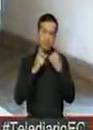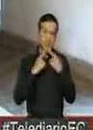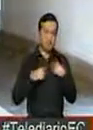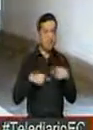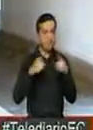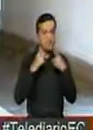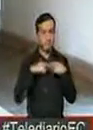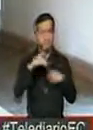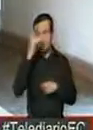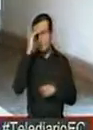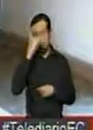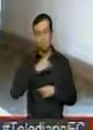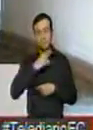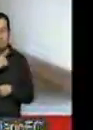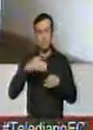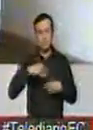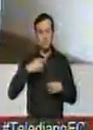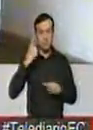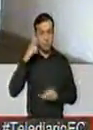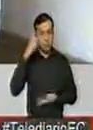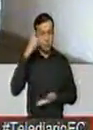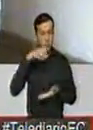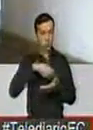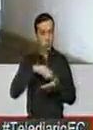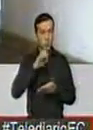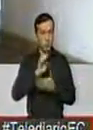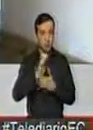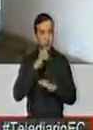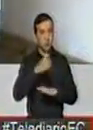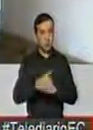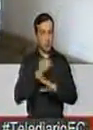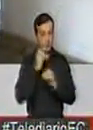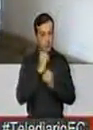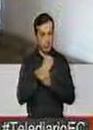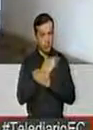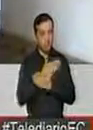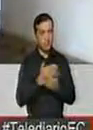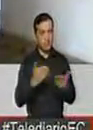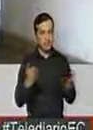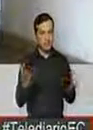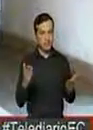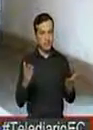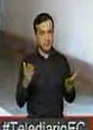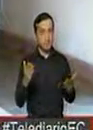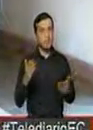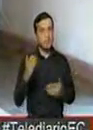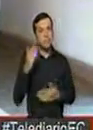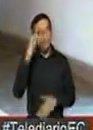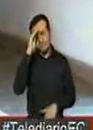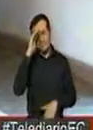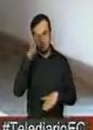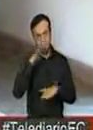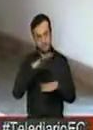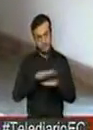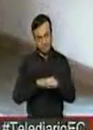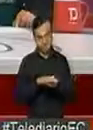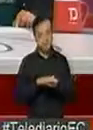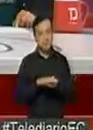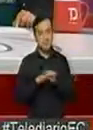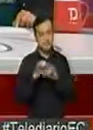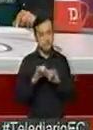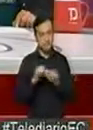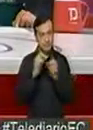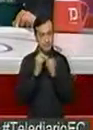y decisiones adoptadas por el Gobierno Nacional en nuestras próximas emisiones informativas. Nos despedimos. Muy buenas tardes. Continúan ustedes